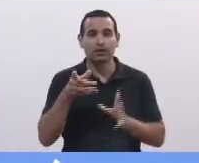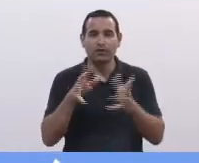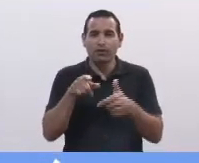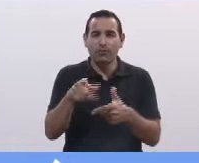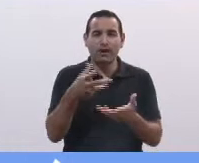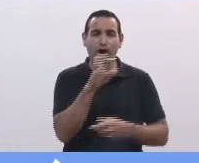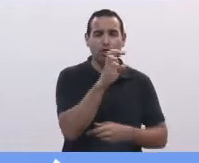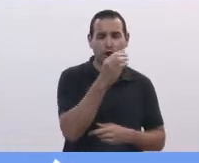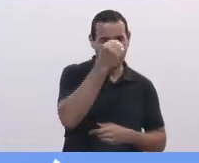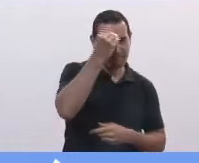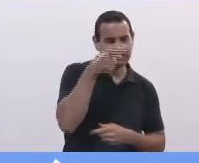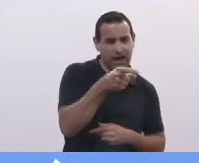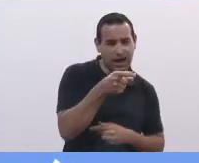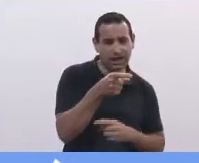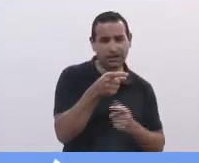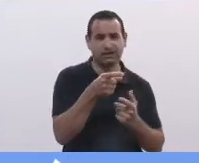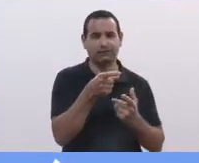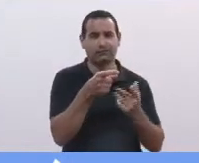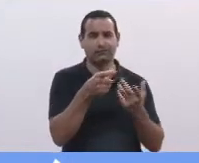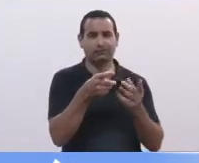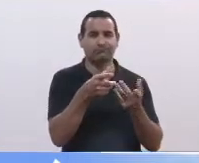Este mecanismo de usar el dólar oficial